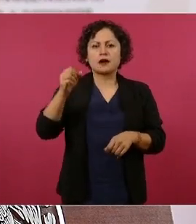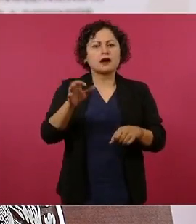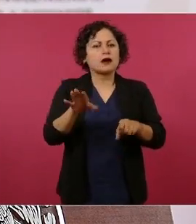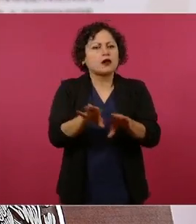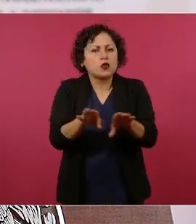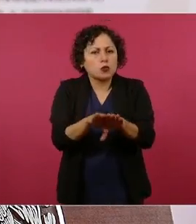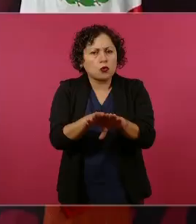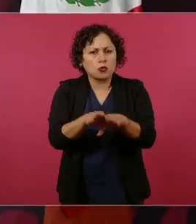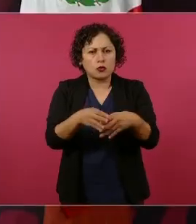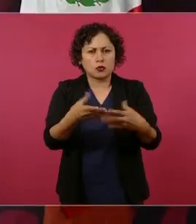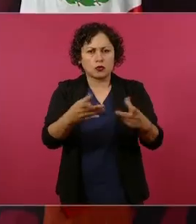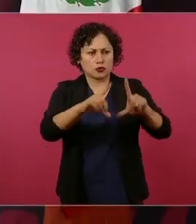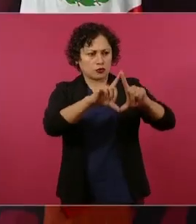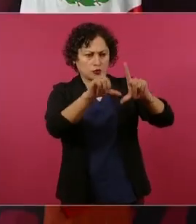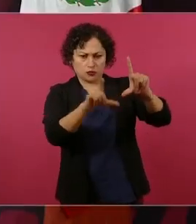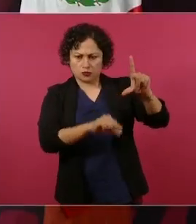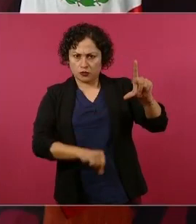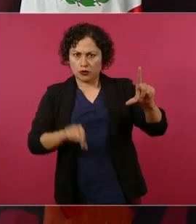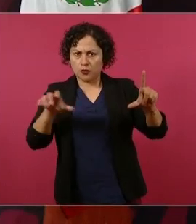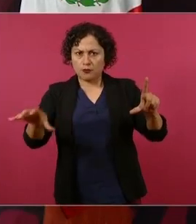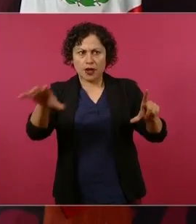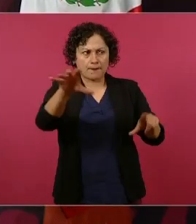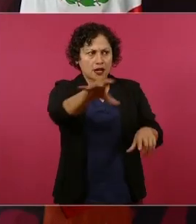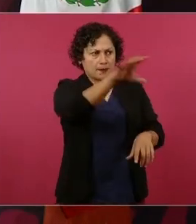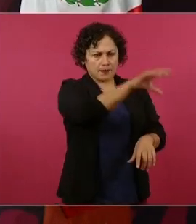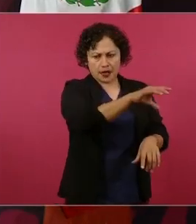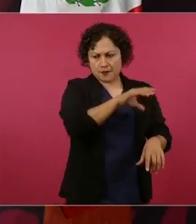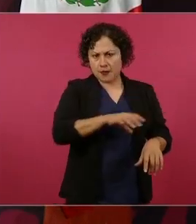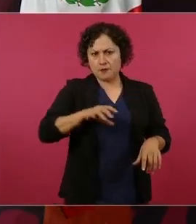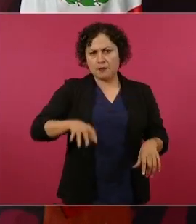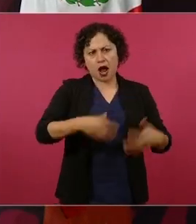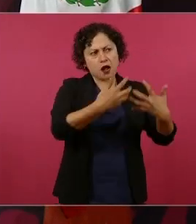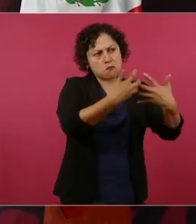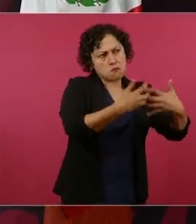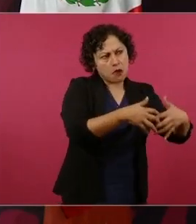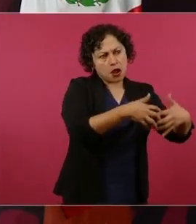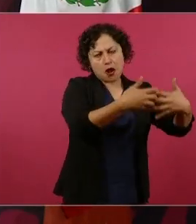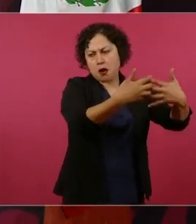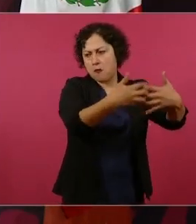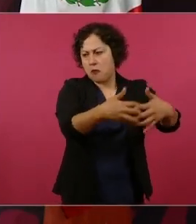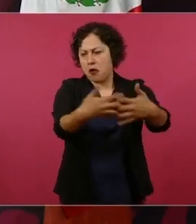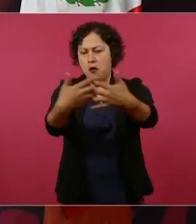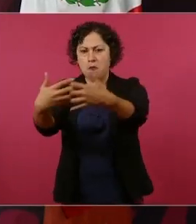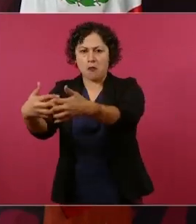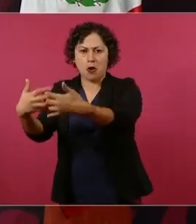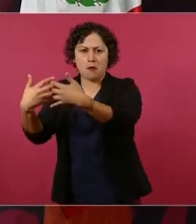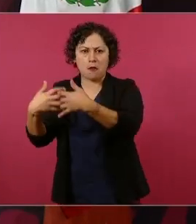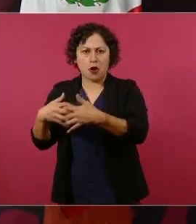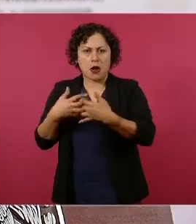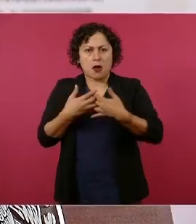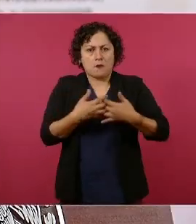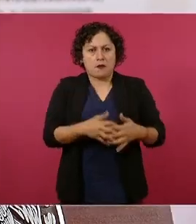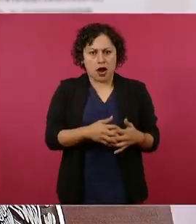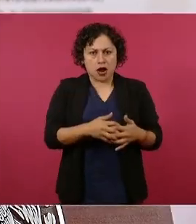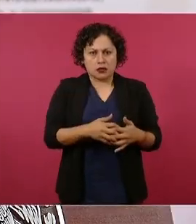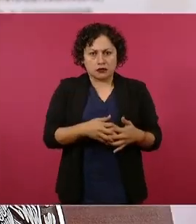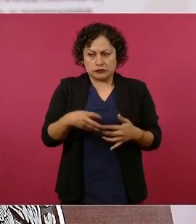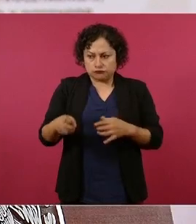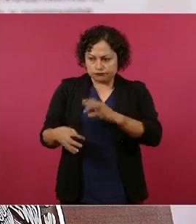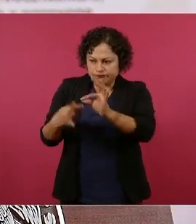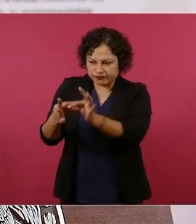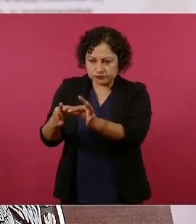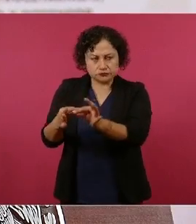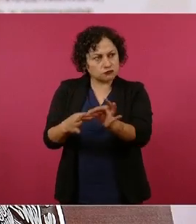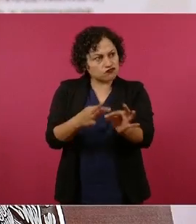financiamiento, su capacidad ha sido analizado permanentemente por el presidente.